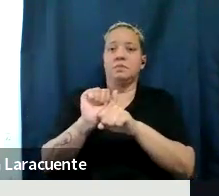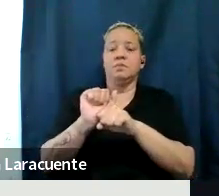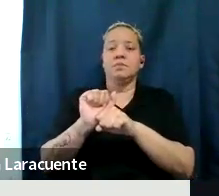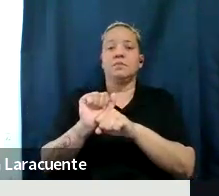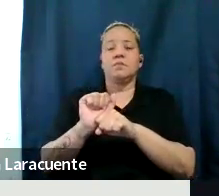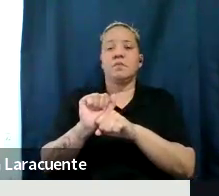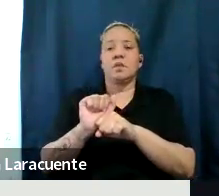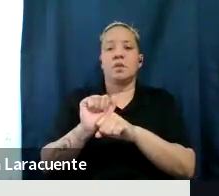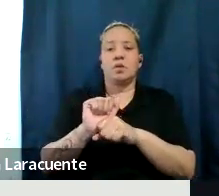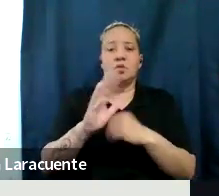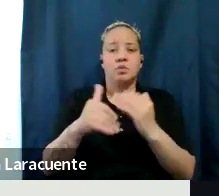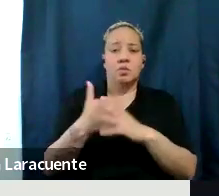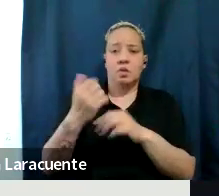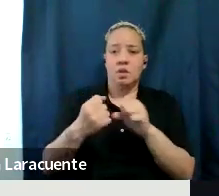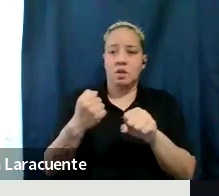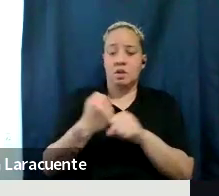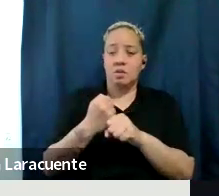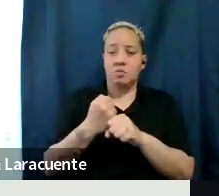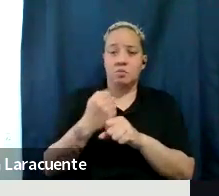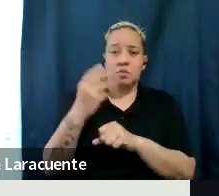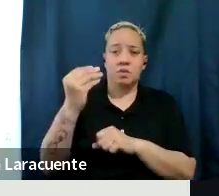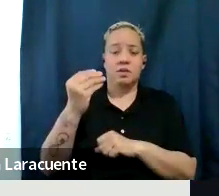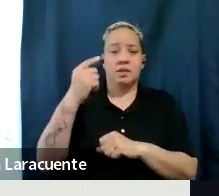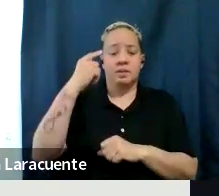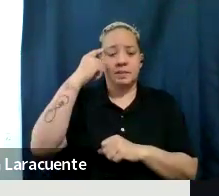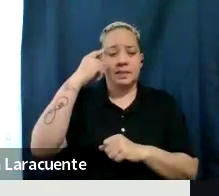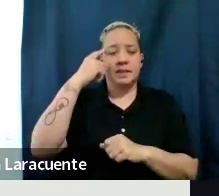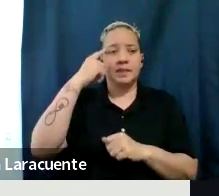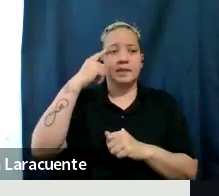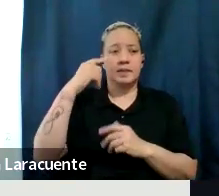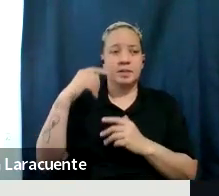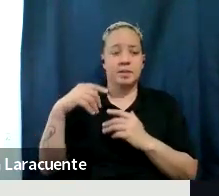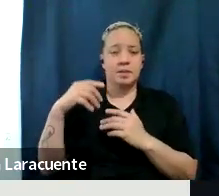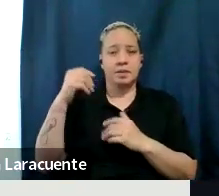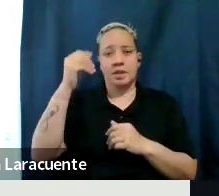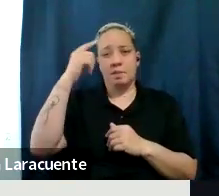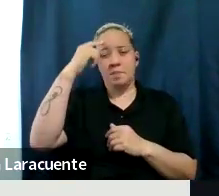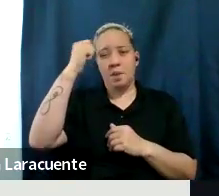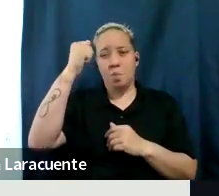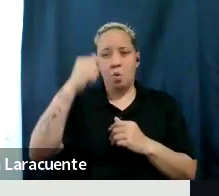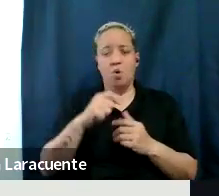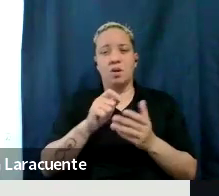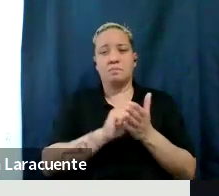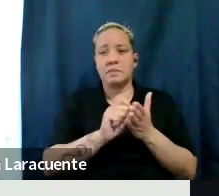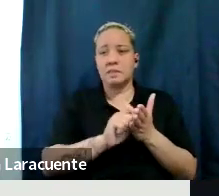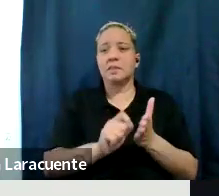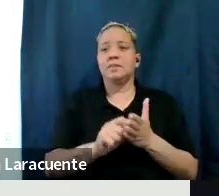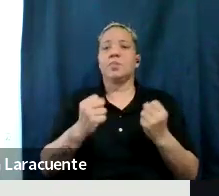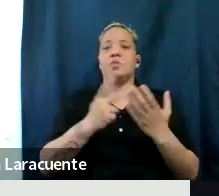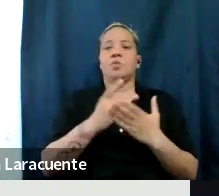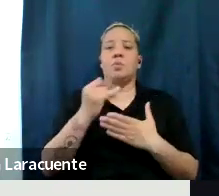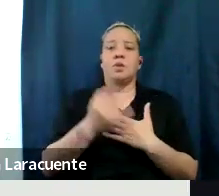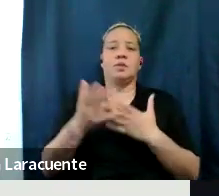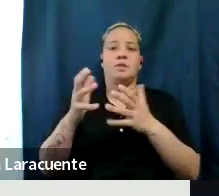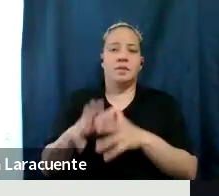durante todos los años de su exilio él va a ir recomponiendo de memoria. Hay muchos proyectos que tenía ya